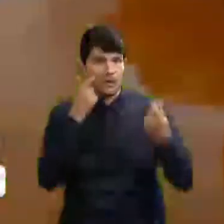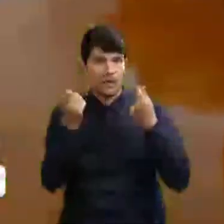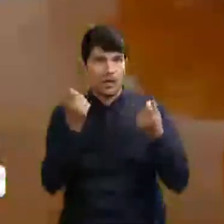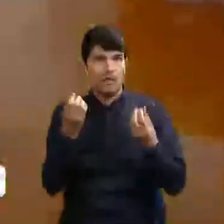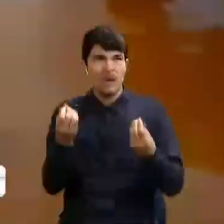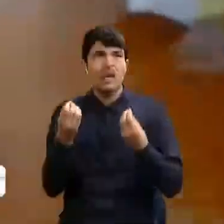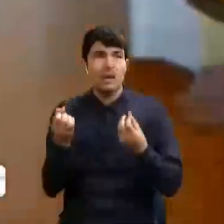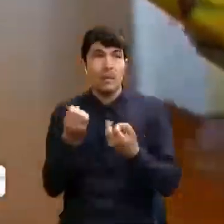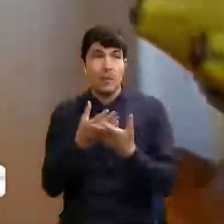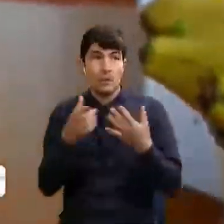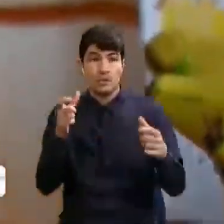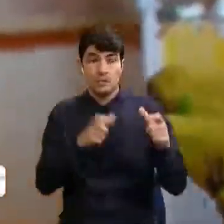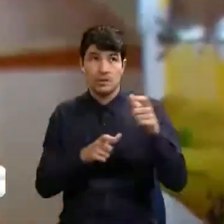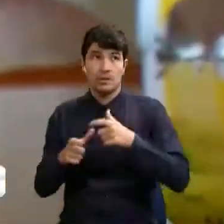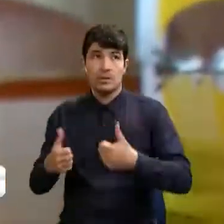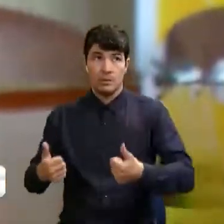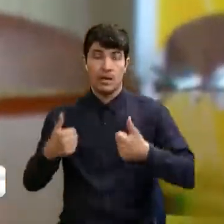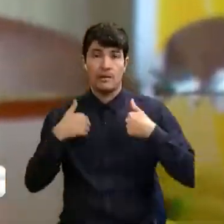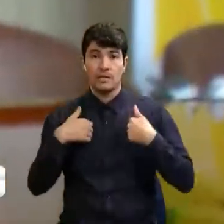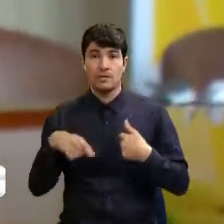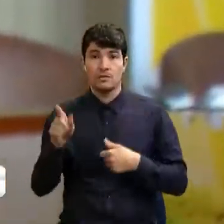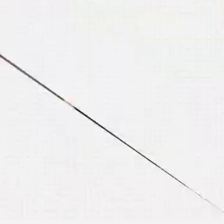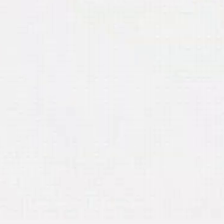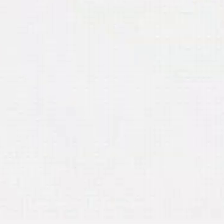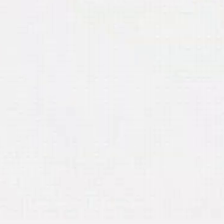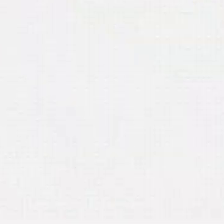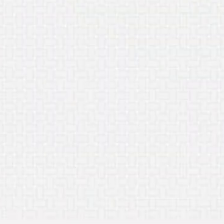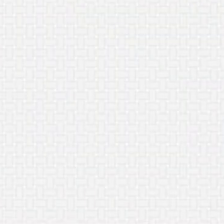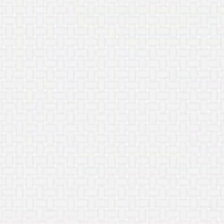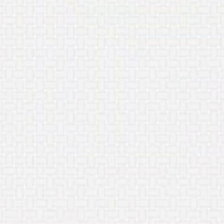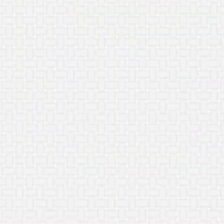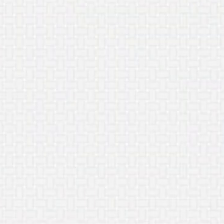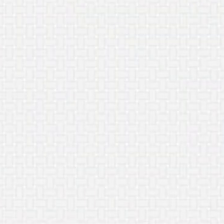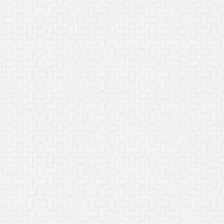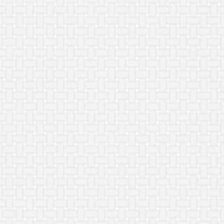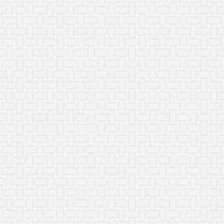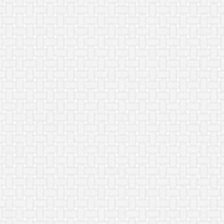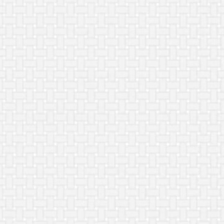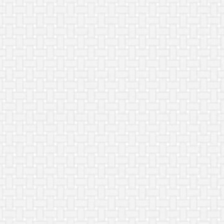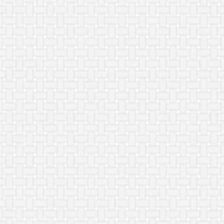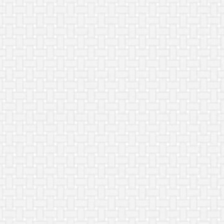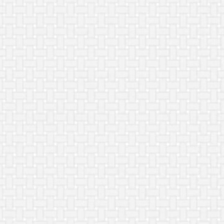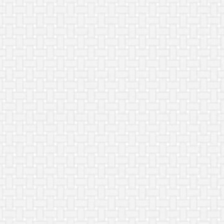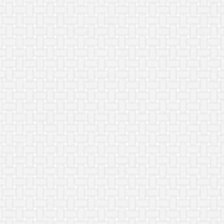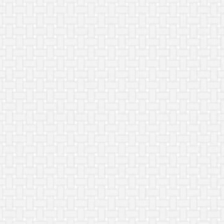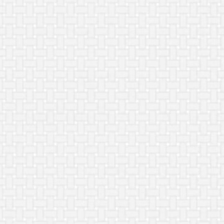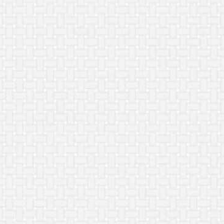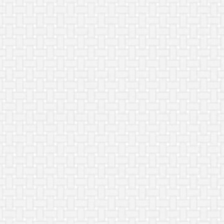vez más usuarios se beneficien del mismo. Canaltro.com